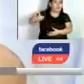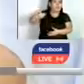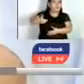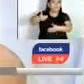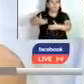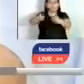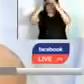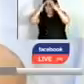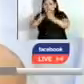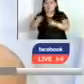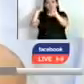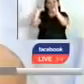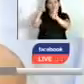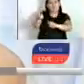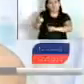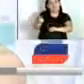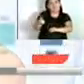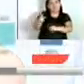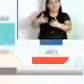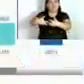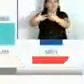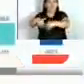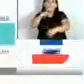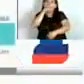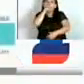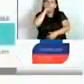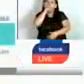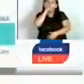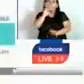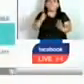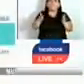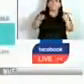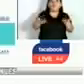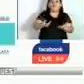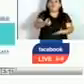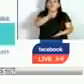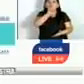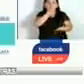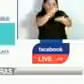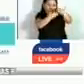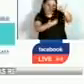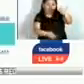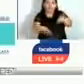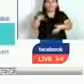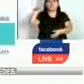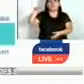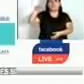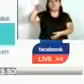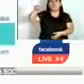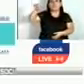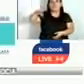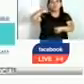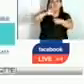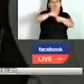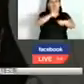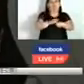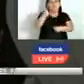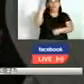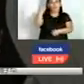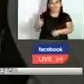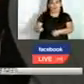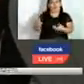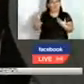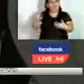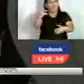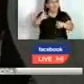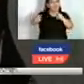al sector financiero en la empresa privada. Y es que según los datos preliminares del Tribunal Supremo Electoral, Parada